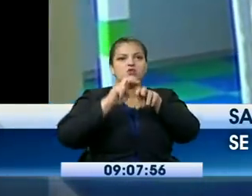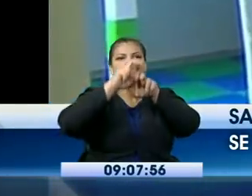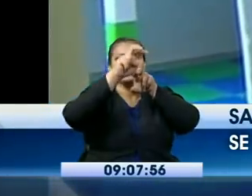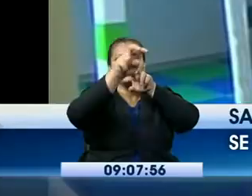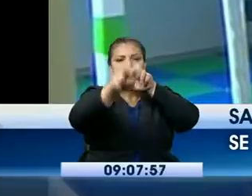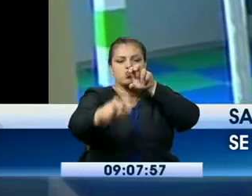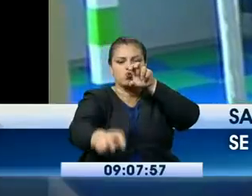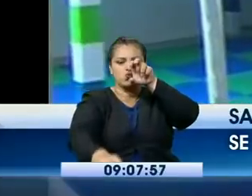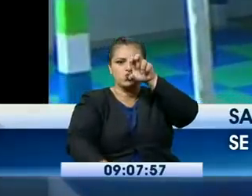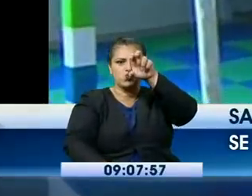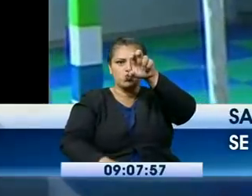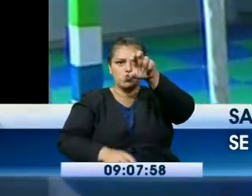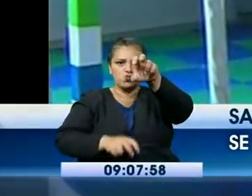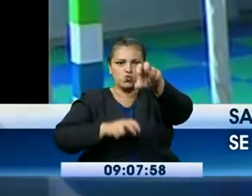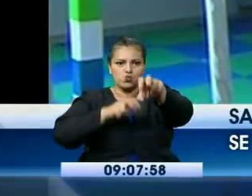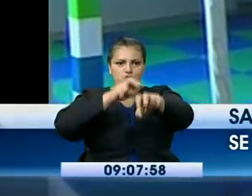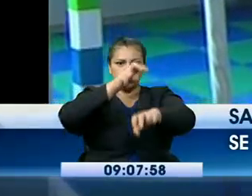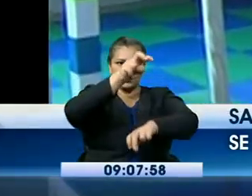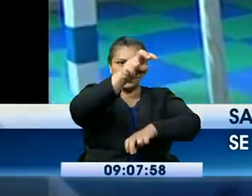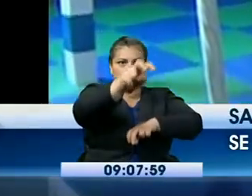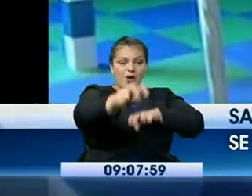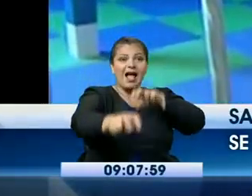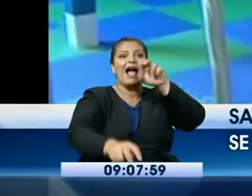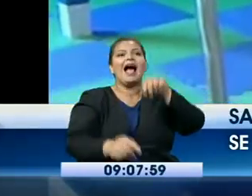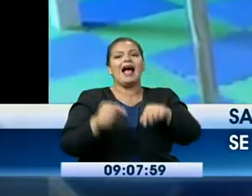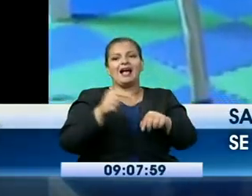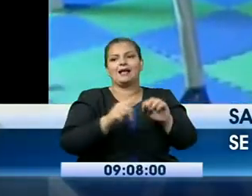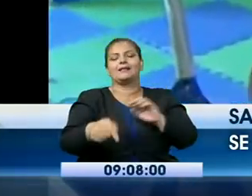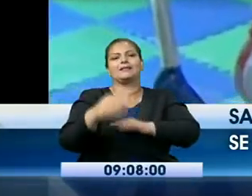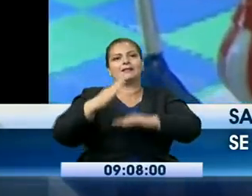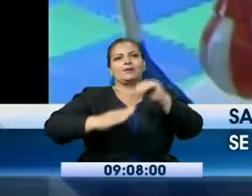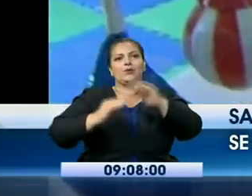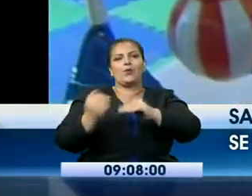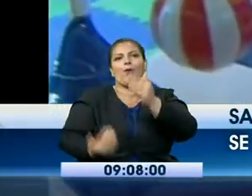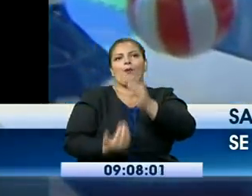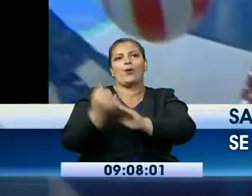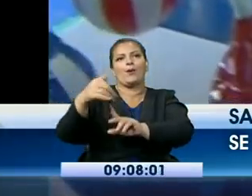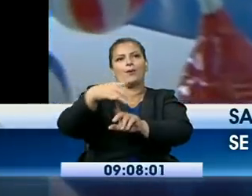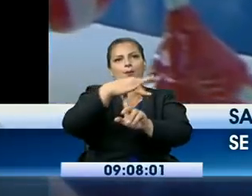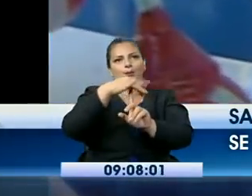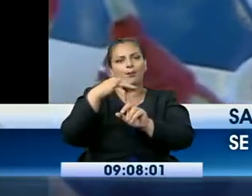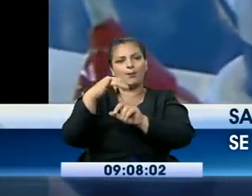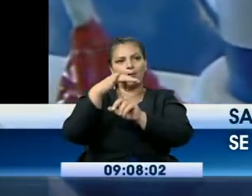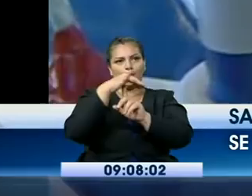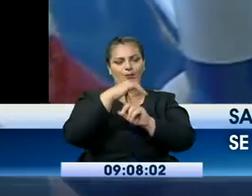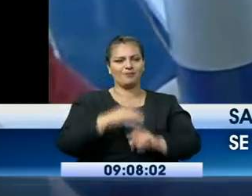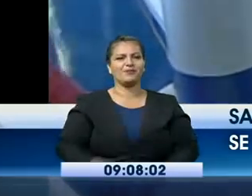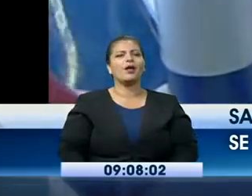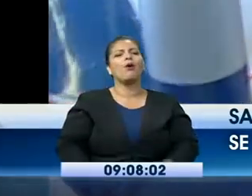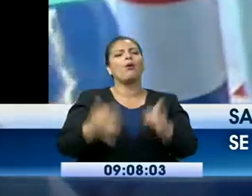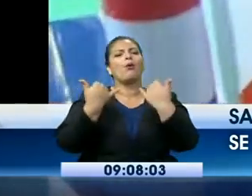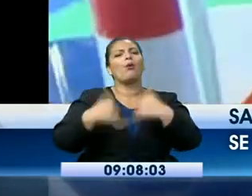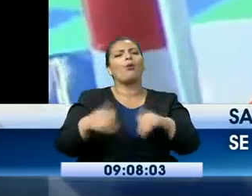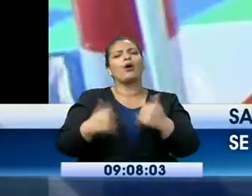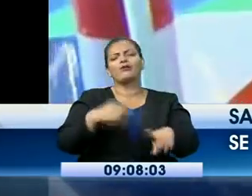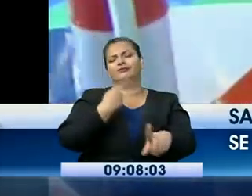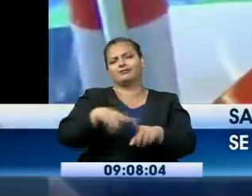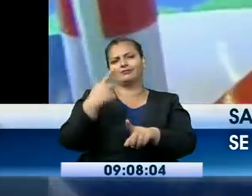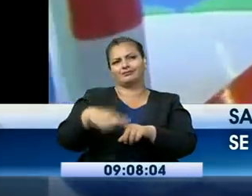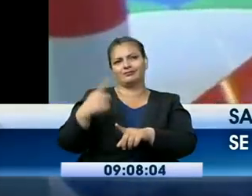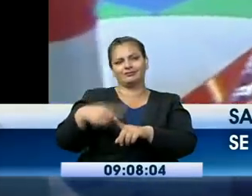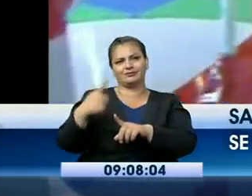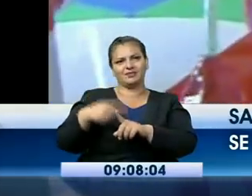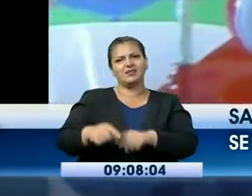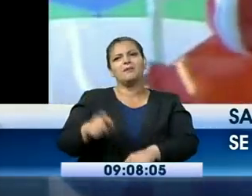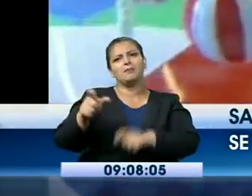comentaba apagar una montaña rusa vamos a tener juegos como péndulos se halla un poquito más movido un poquito más